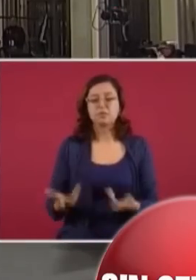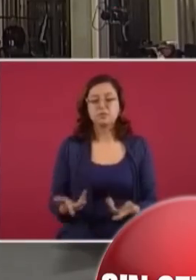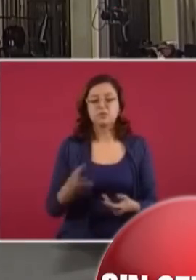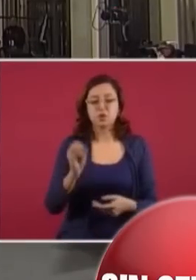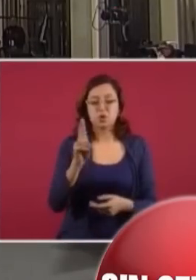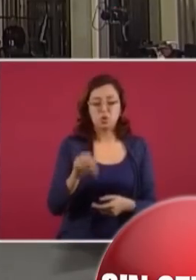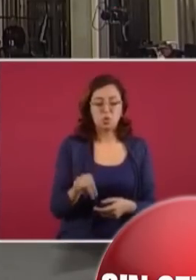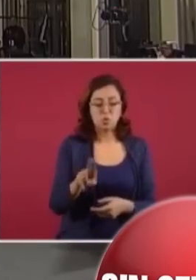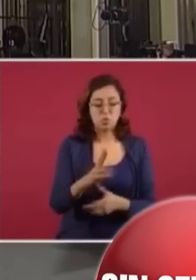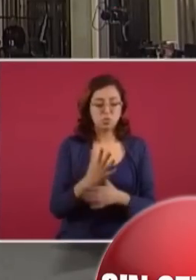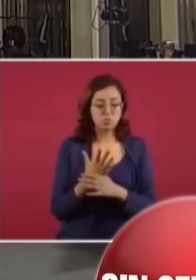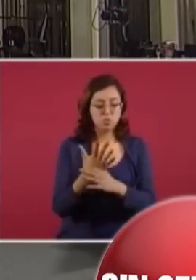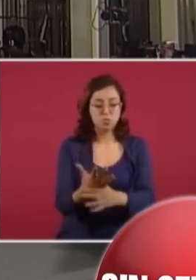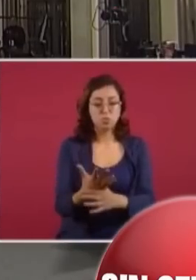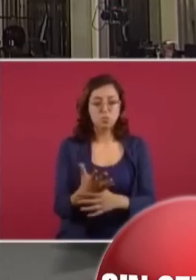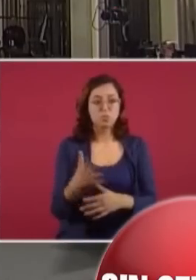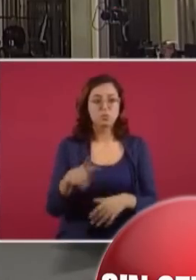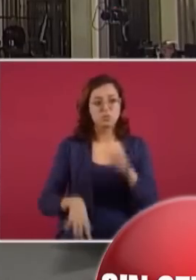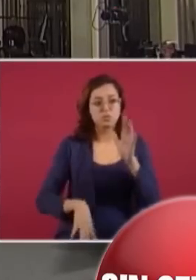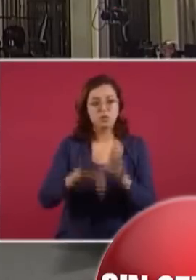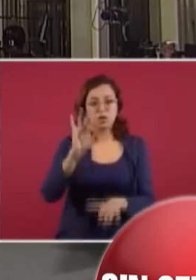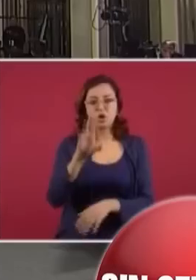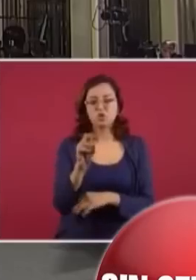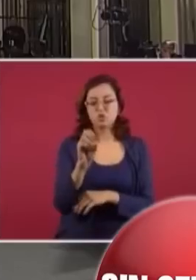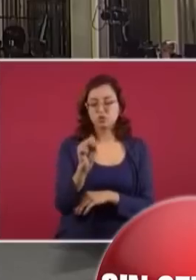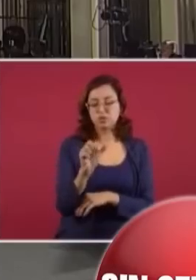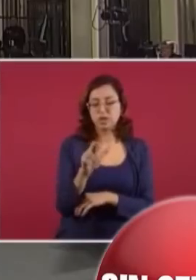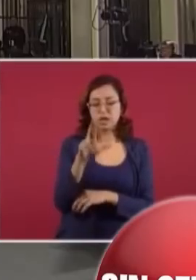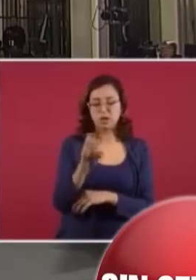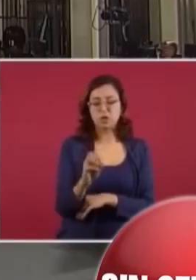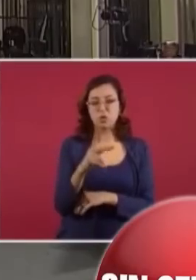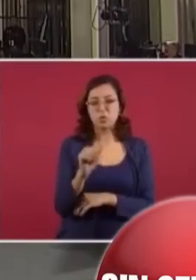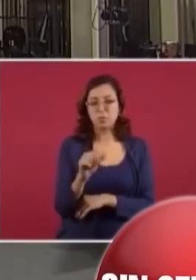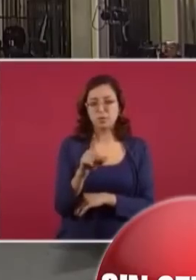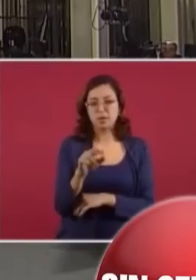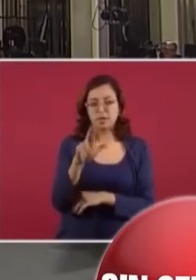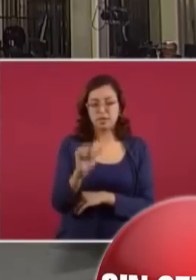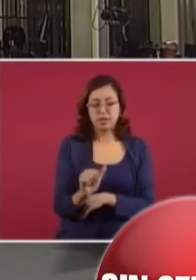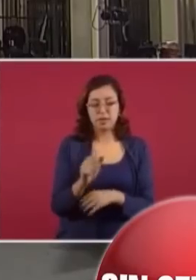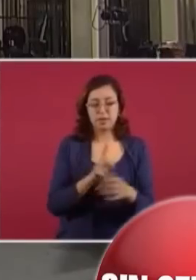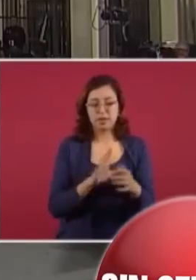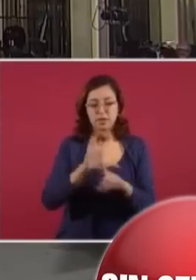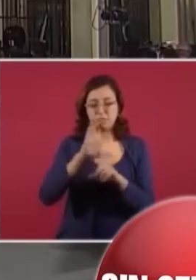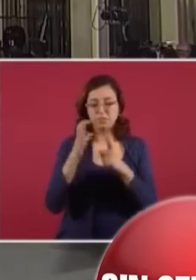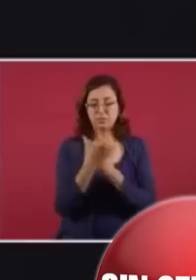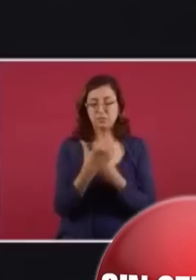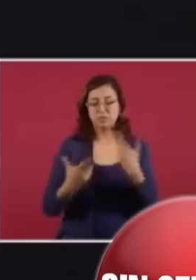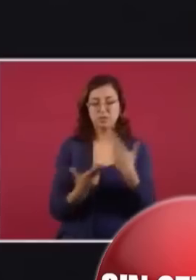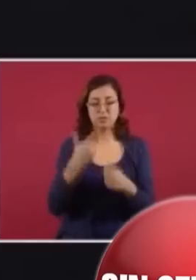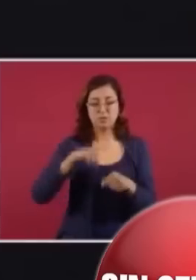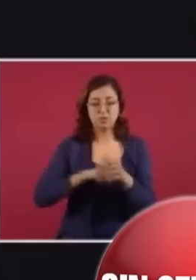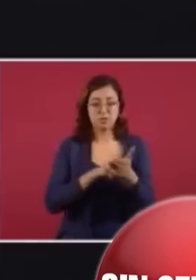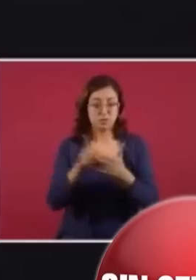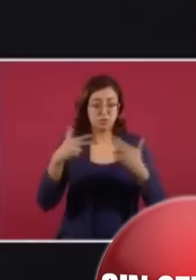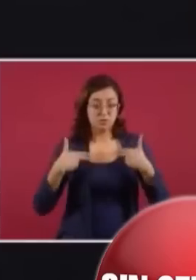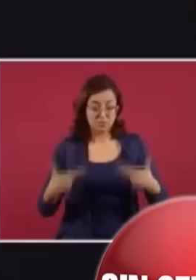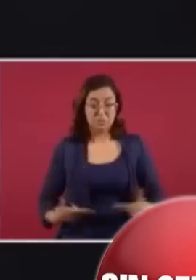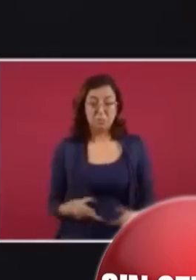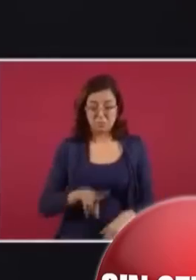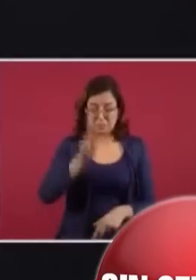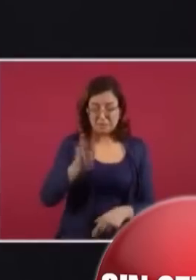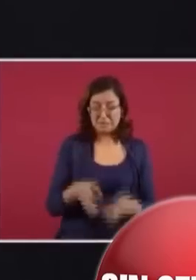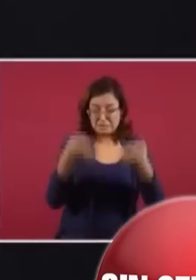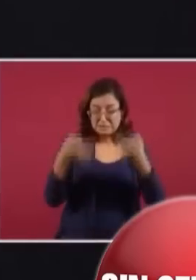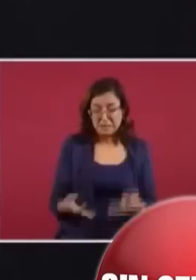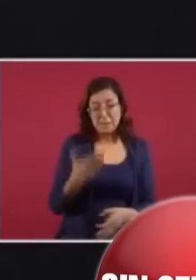el proceso en que se eligió a Rosario Piedra para la Comisión Nacional de Derechos Humanos. Cuestionó la legitimidad.